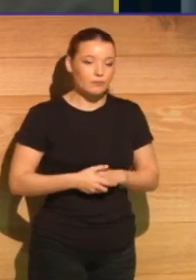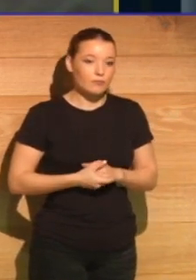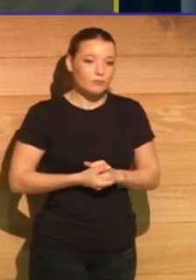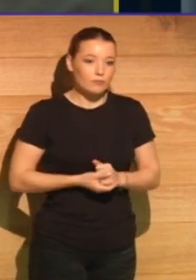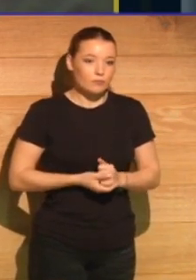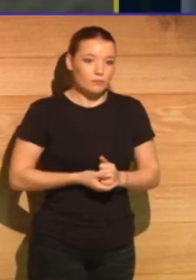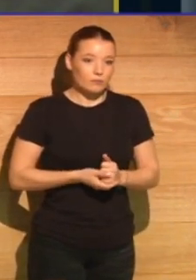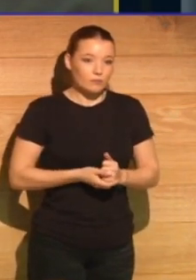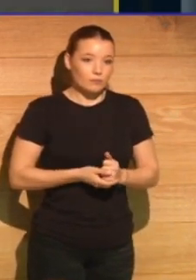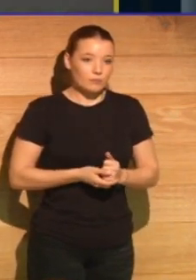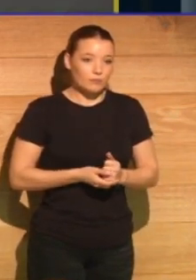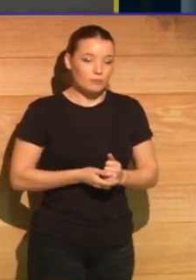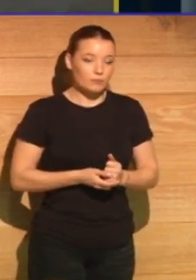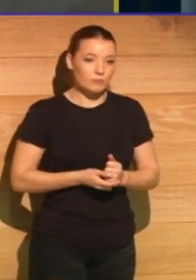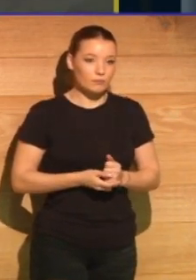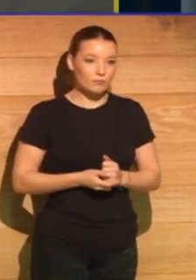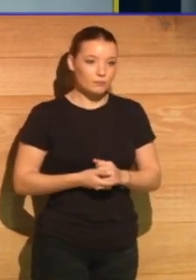este haiku.